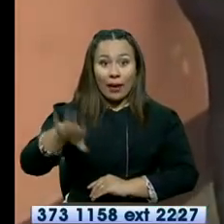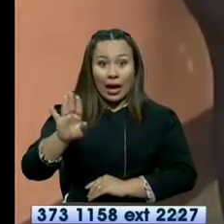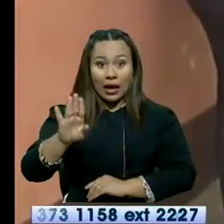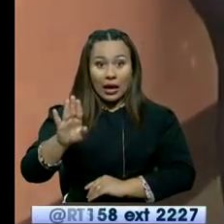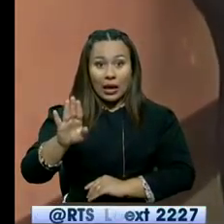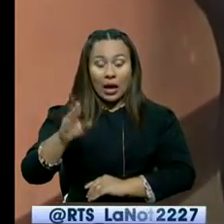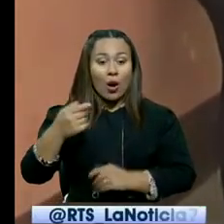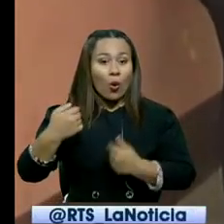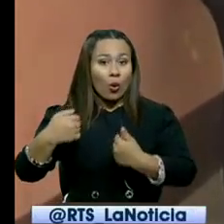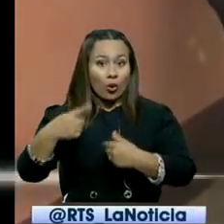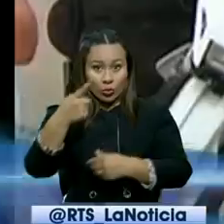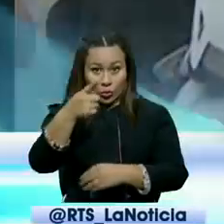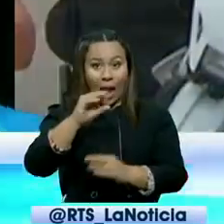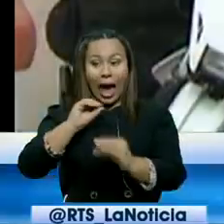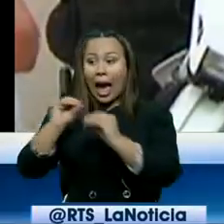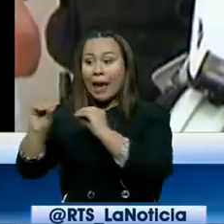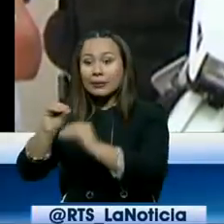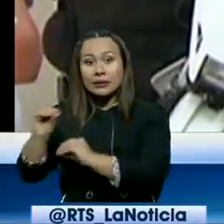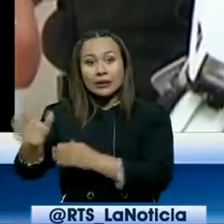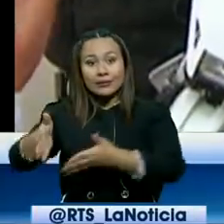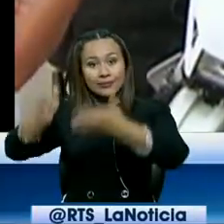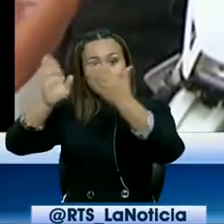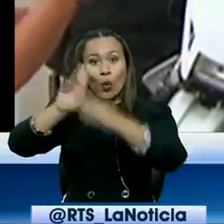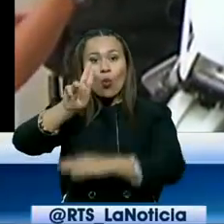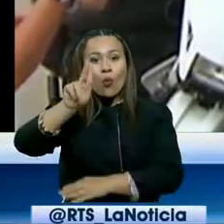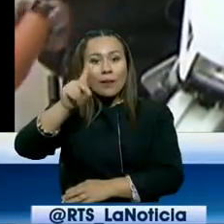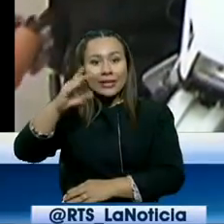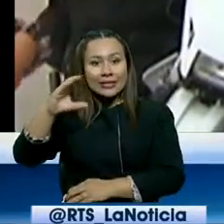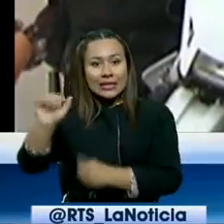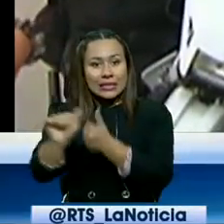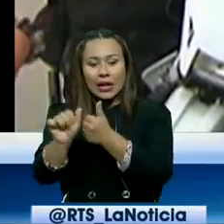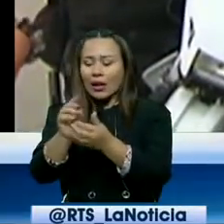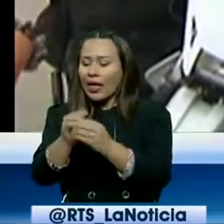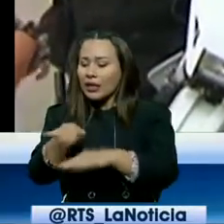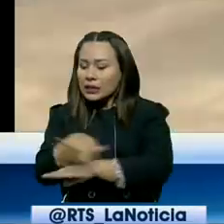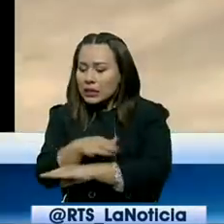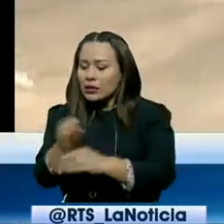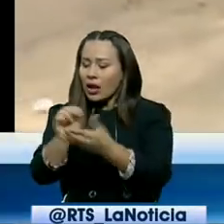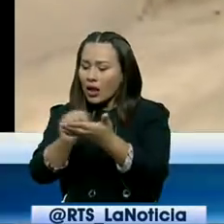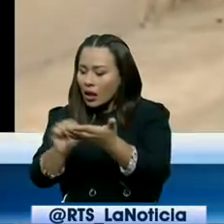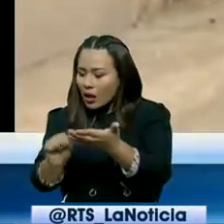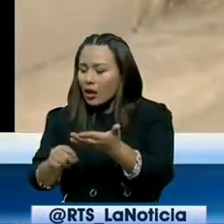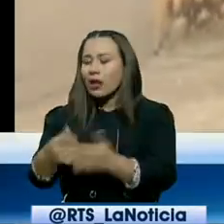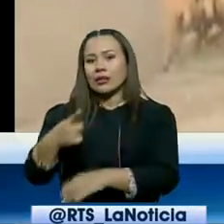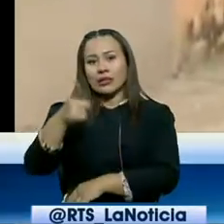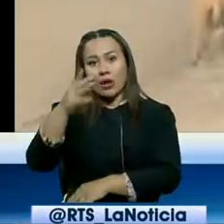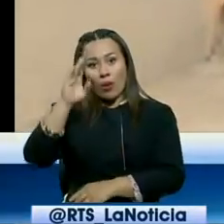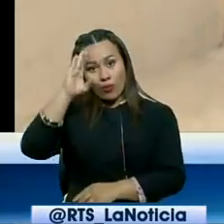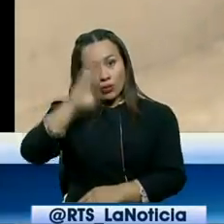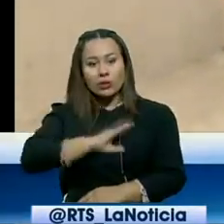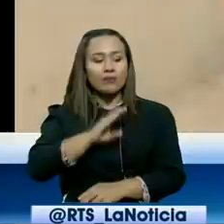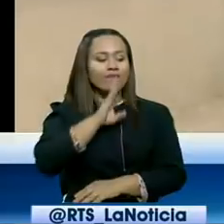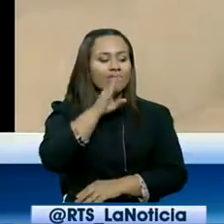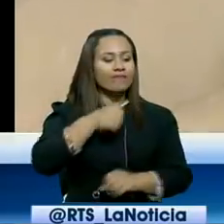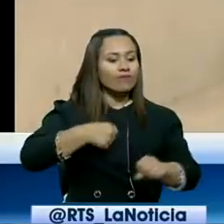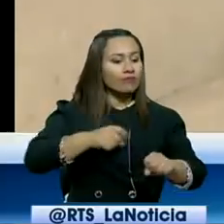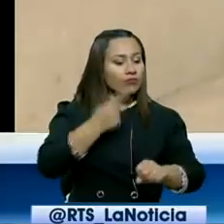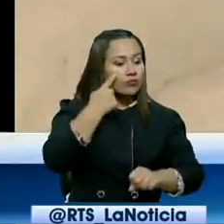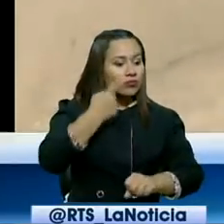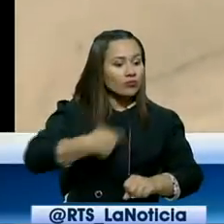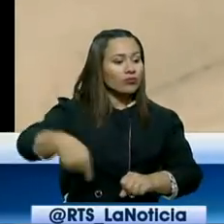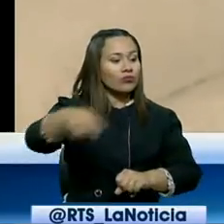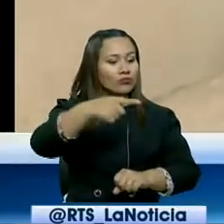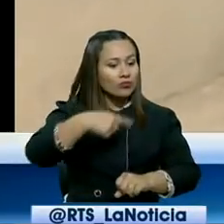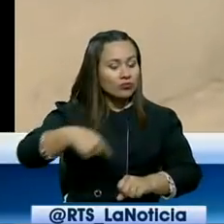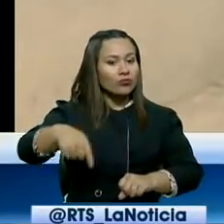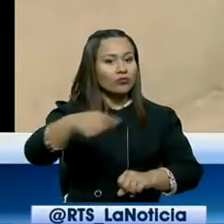Puede ser como ellas, que ya acudieron al UPC más cercano para que por su barrio aparezcan los gendarmes, y puede estar tranquila que cuando